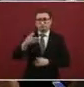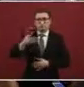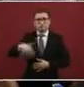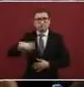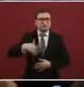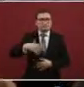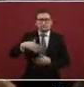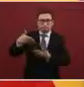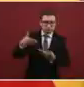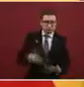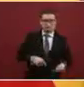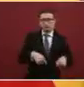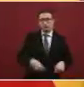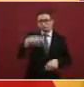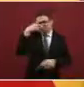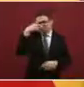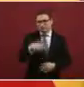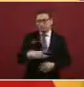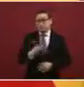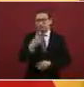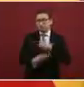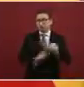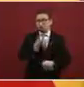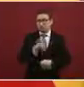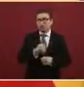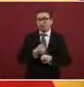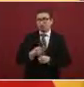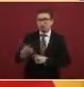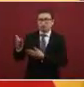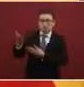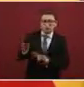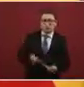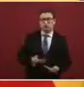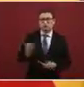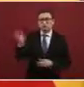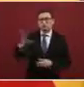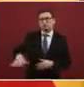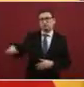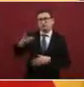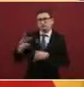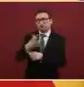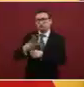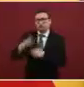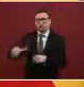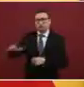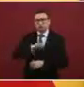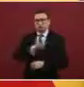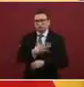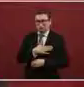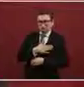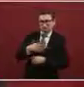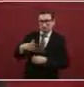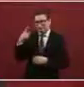en este país. Durante 3 años, estos habían luchado por defender una república legal y